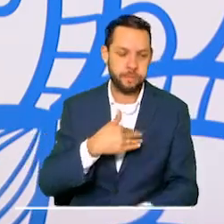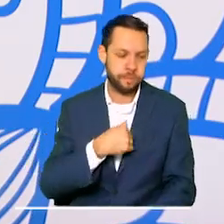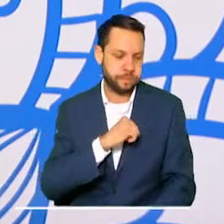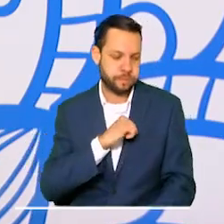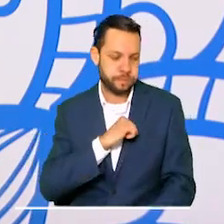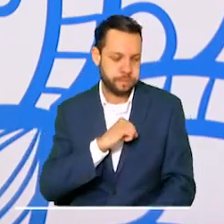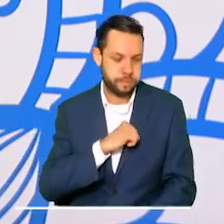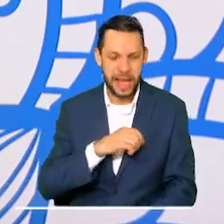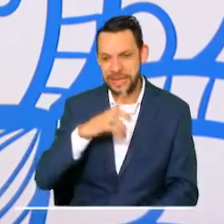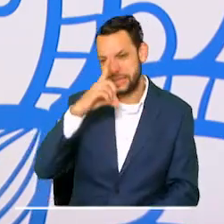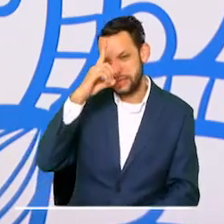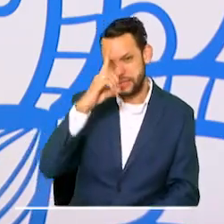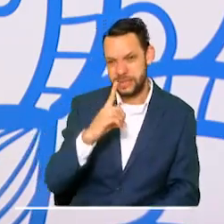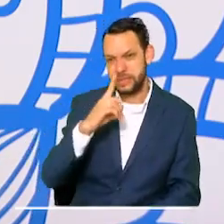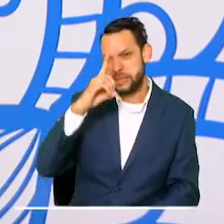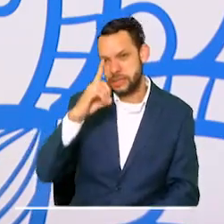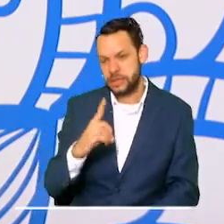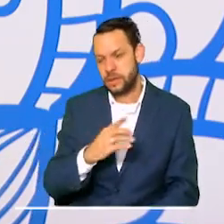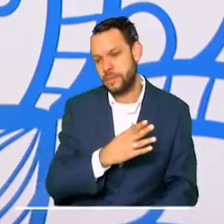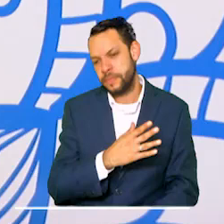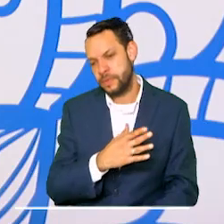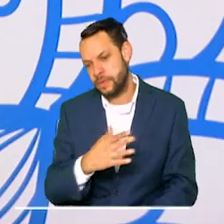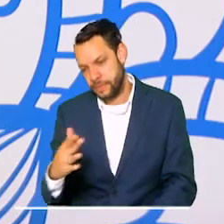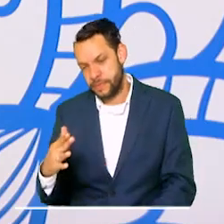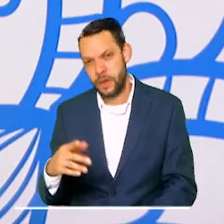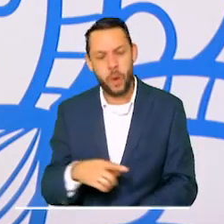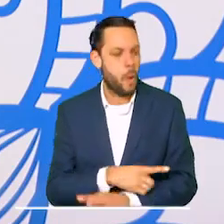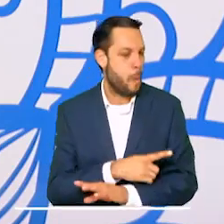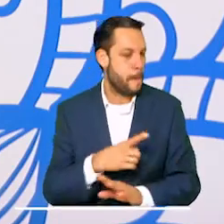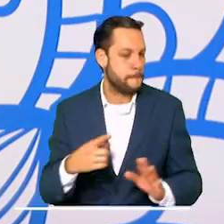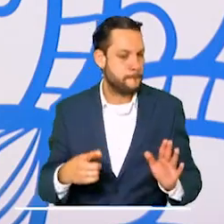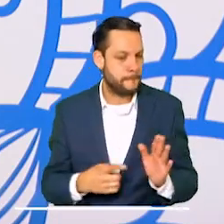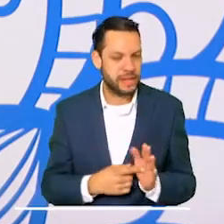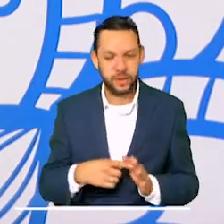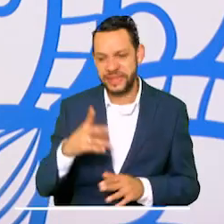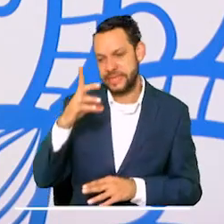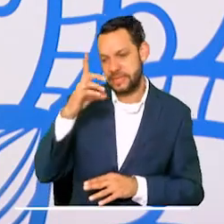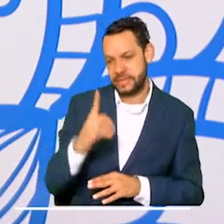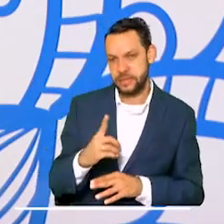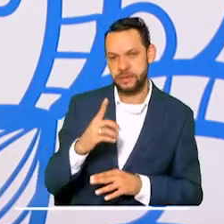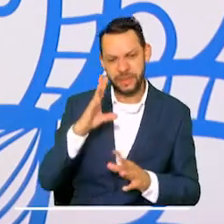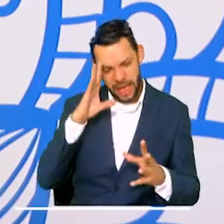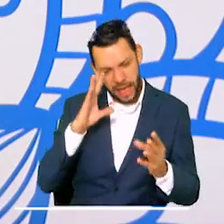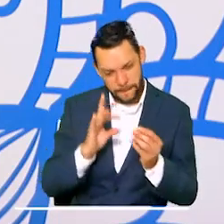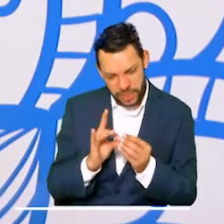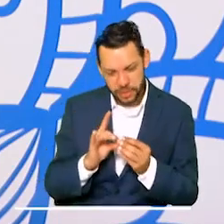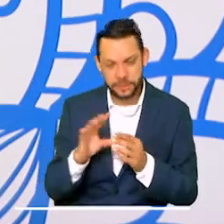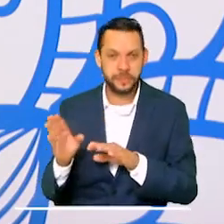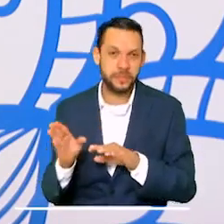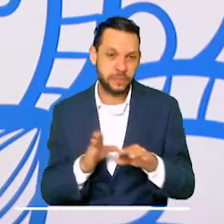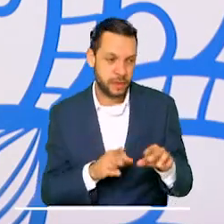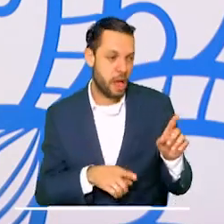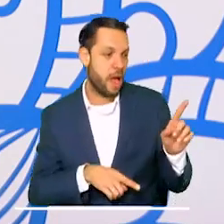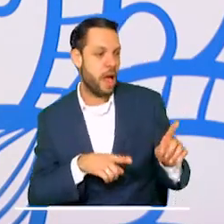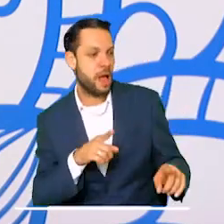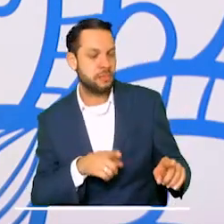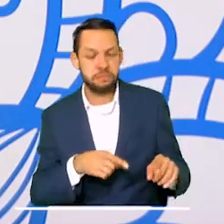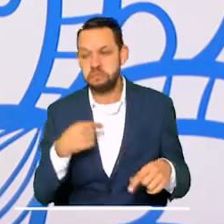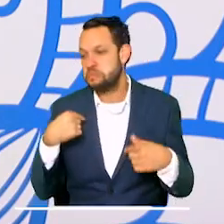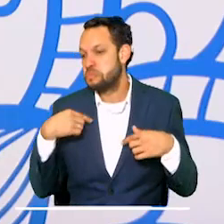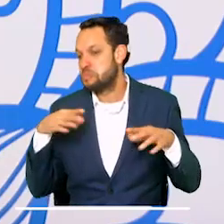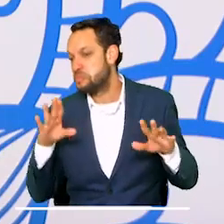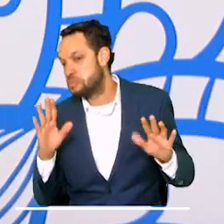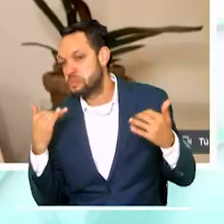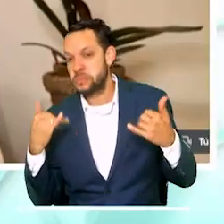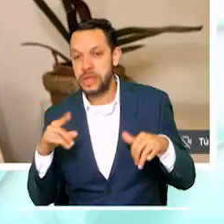las decisiones que se tomen en el consultorio deben ser unas decisiones consensuadas. Nosotros, Chris, no queremos que el paciente simplemente diga, el